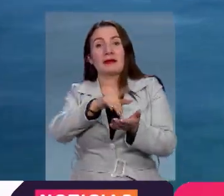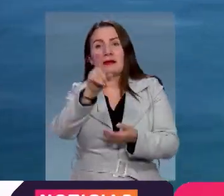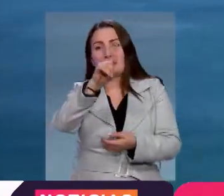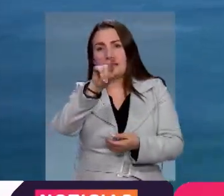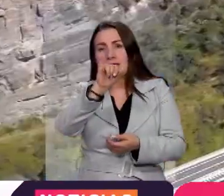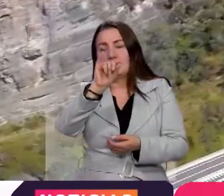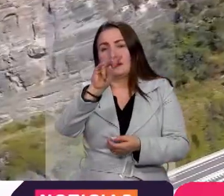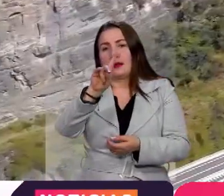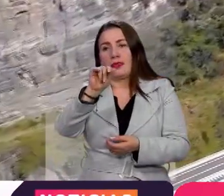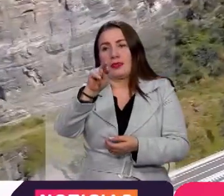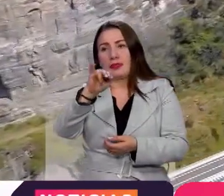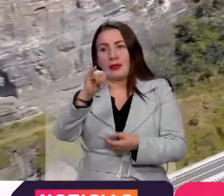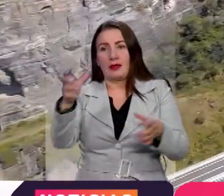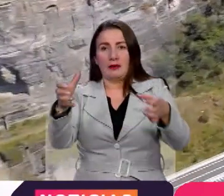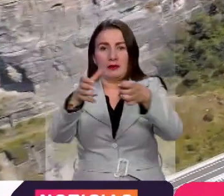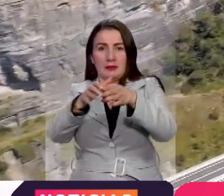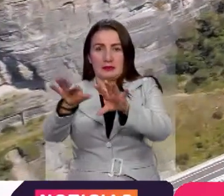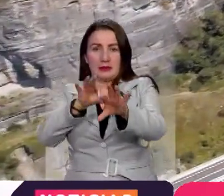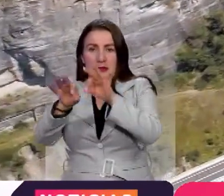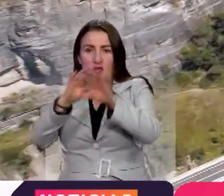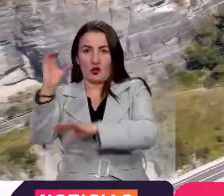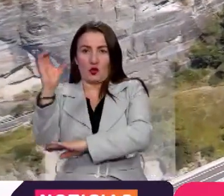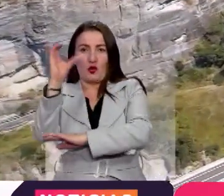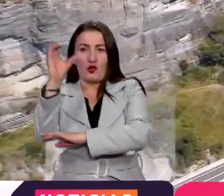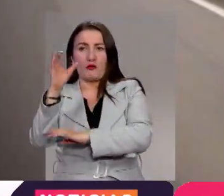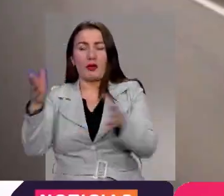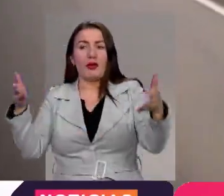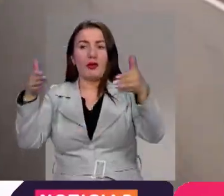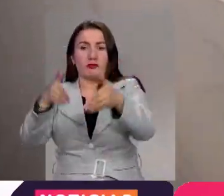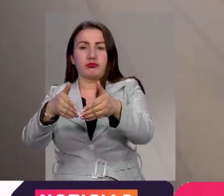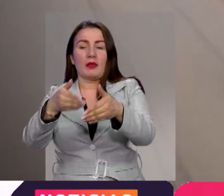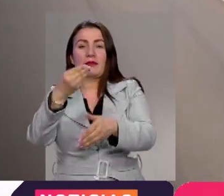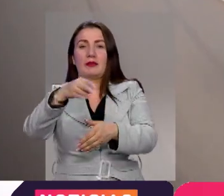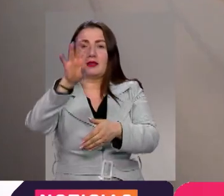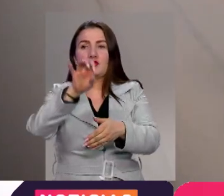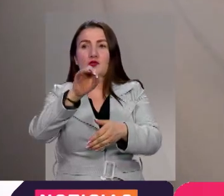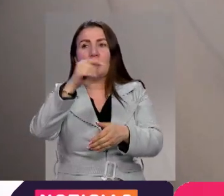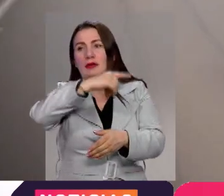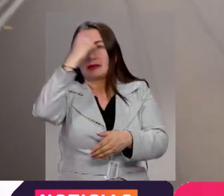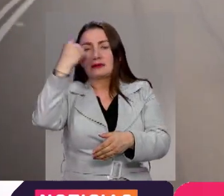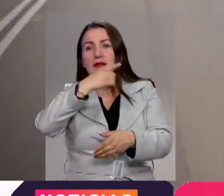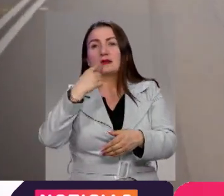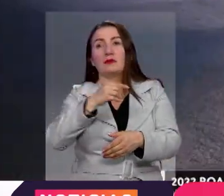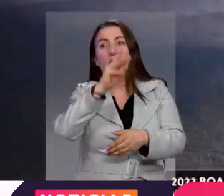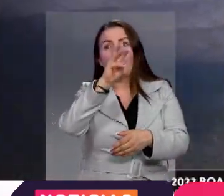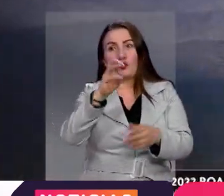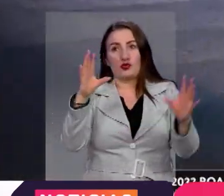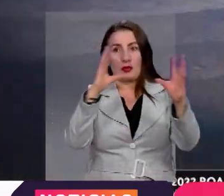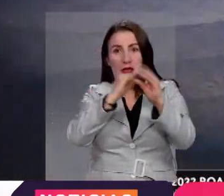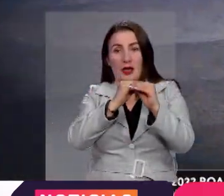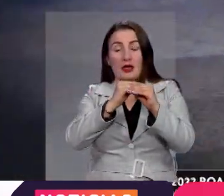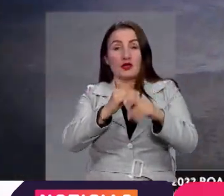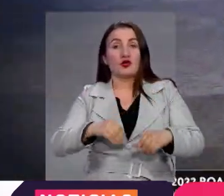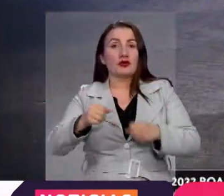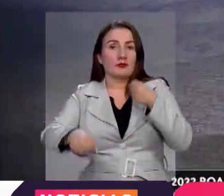para unirse a la concentración de la Selección Colombia y estará en competencia el 19 de septiembre desde las 8 de la noche en la